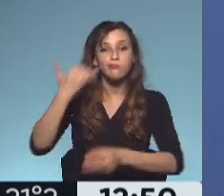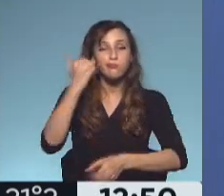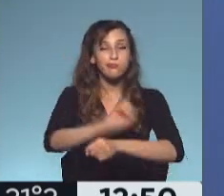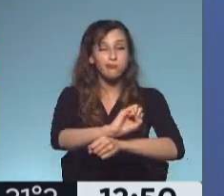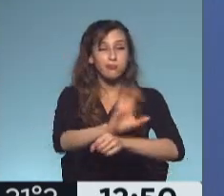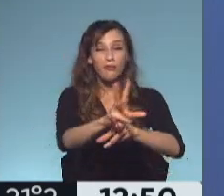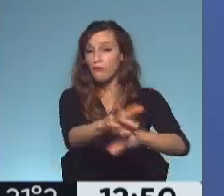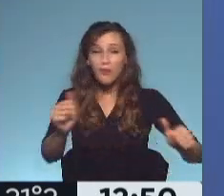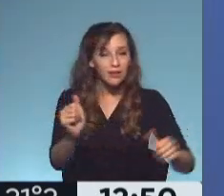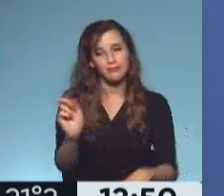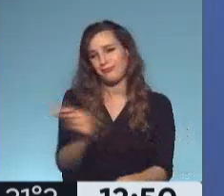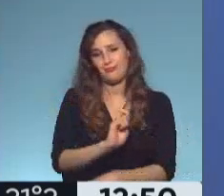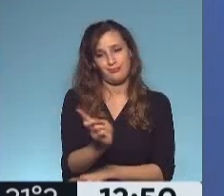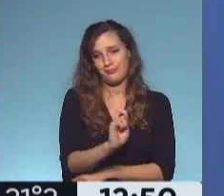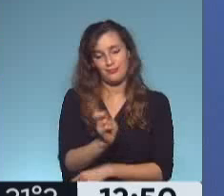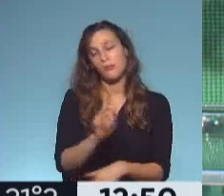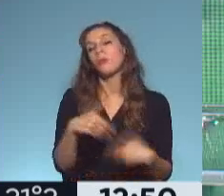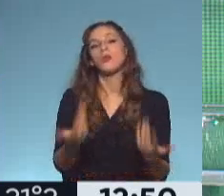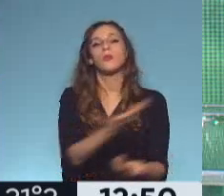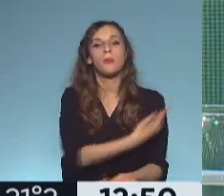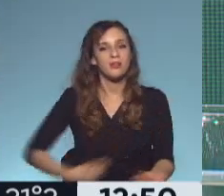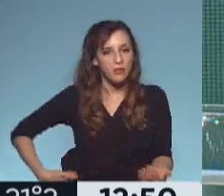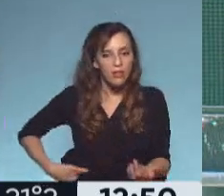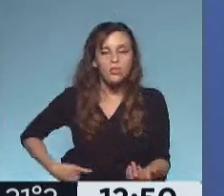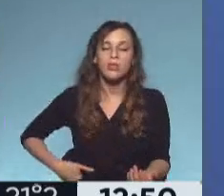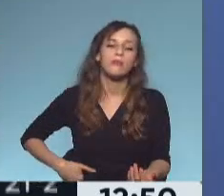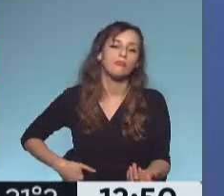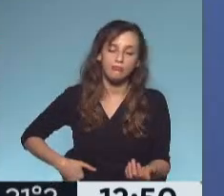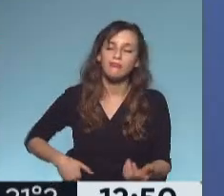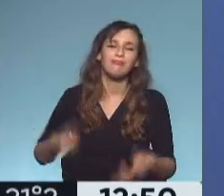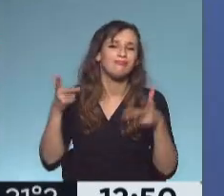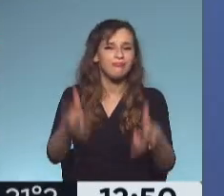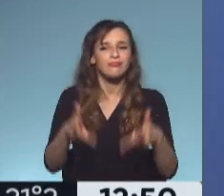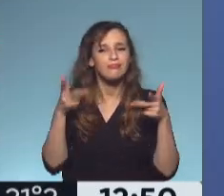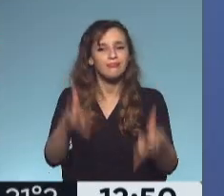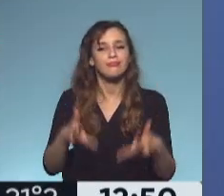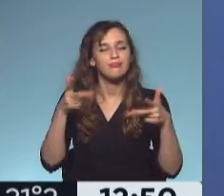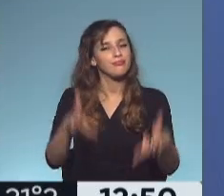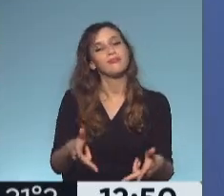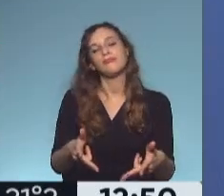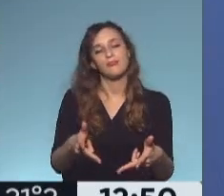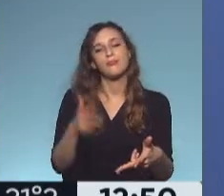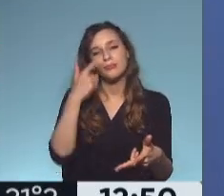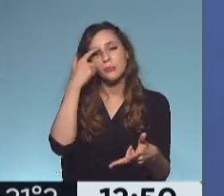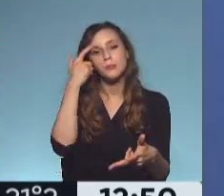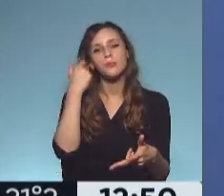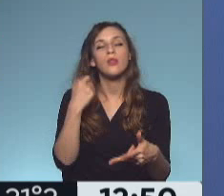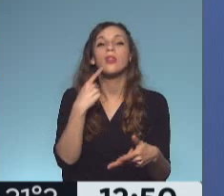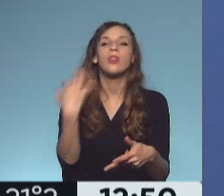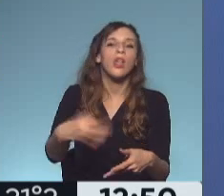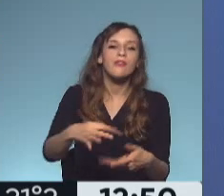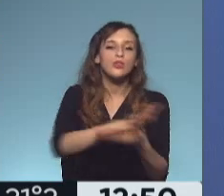que no. Por eso el presidente en reiterados foros internacionales repite e interpela a los demás líderes que tiene que ser una